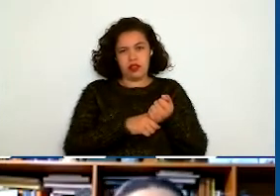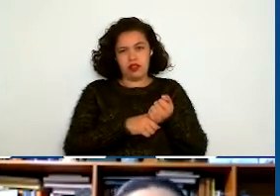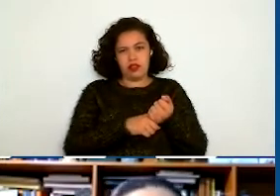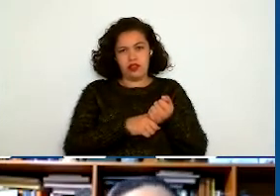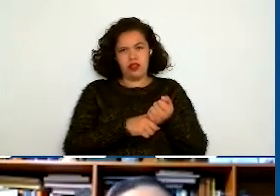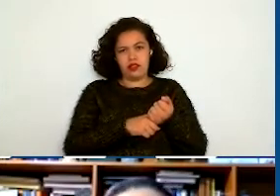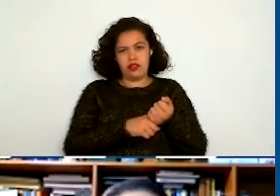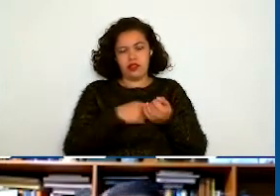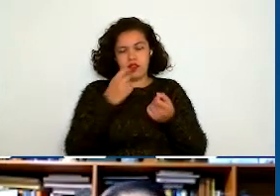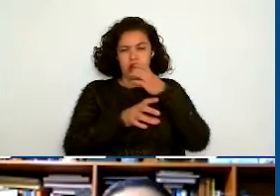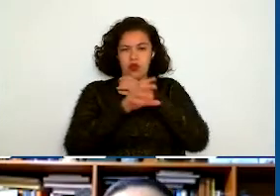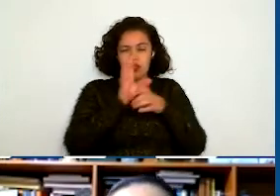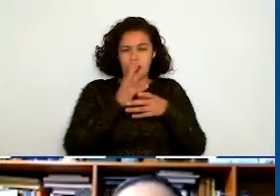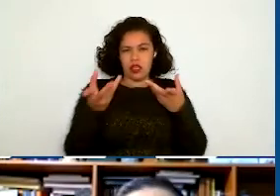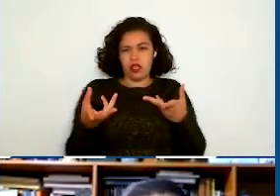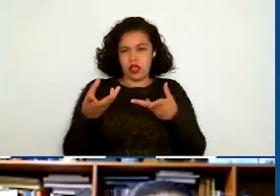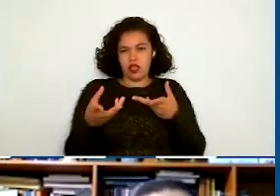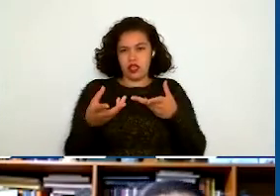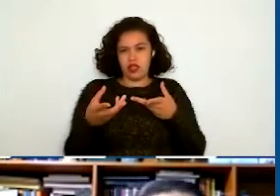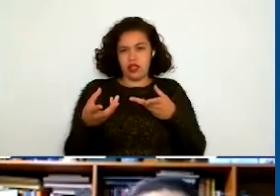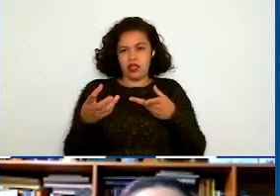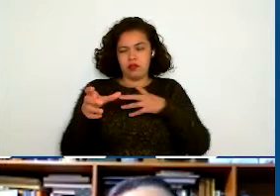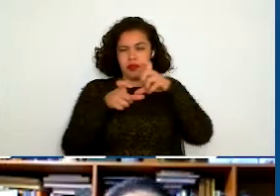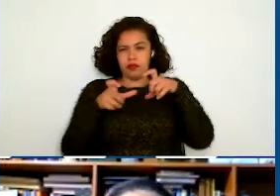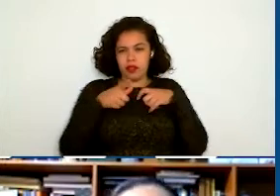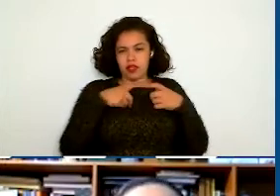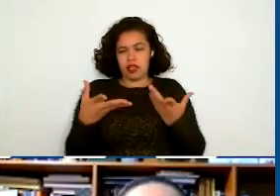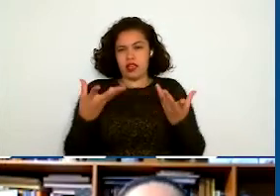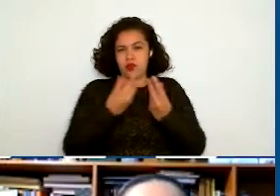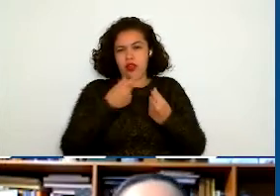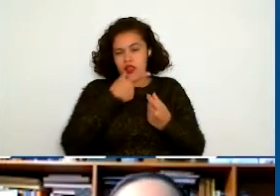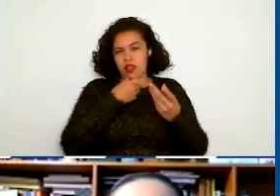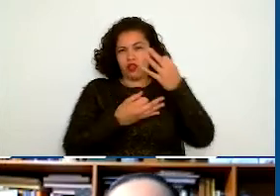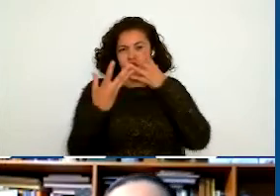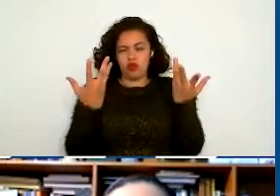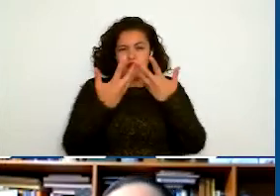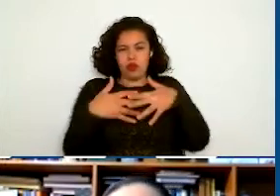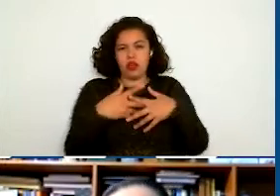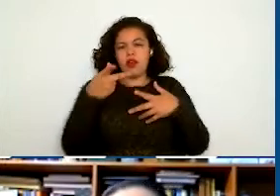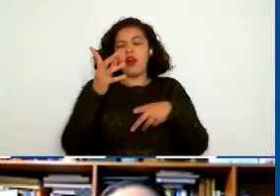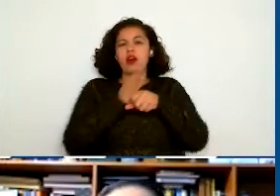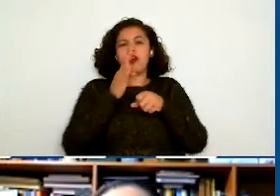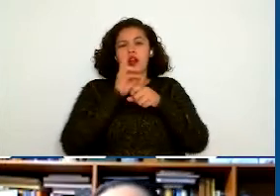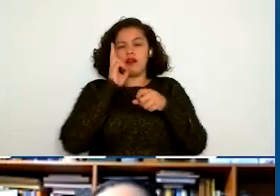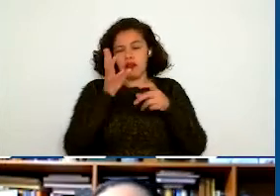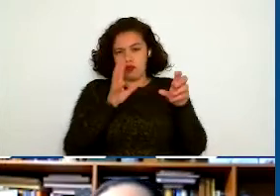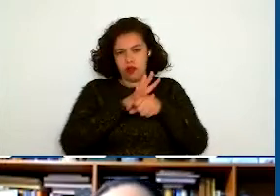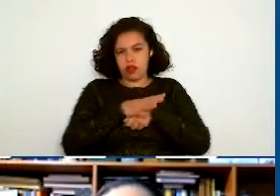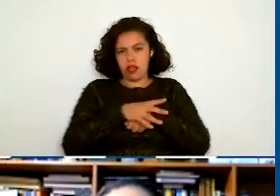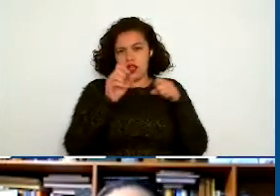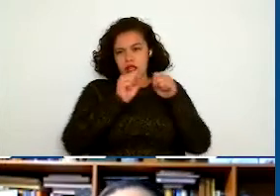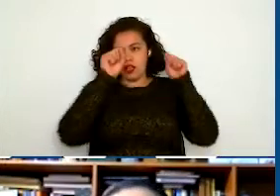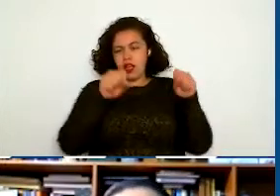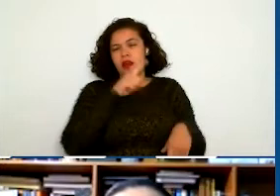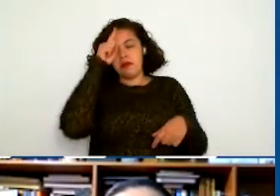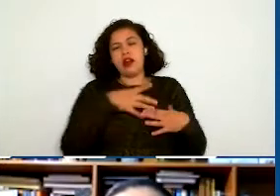ciertos elementos que además son comunes y que se integran en sí mismos. Ahorita vamos a ver cuáles son. Entonces, estos sistemas